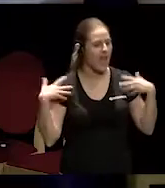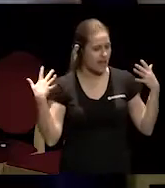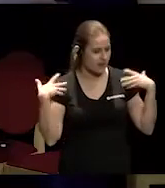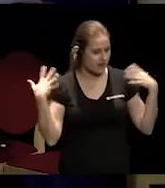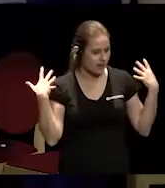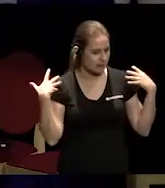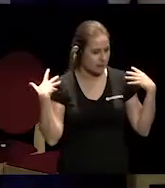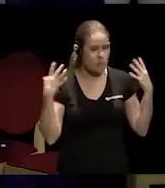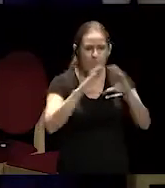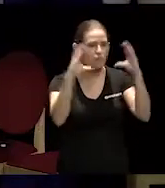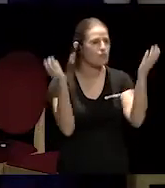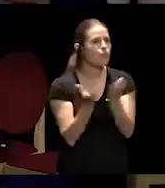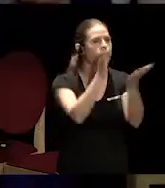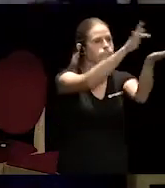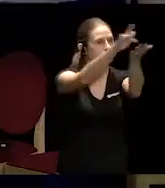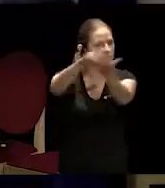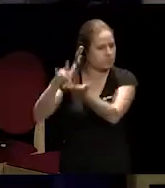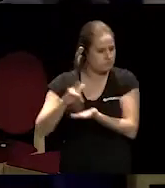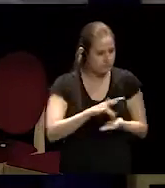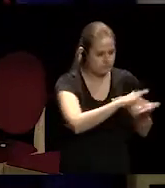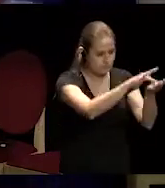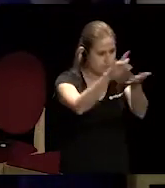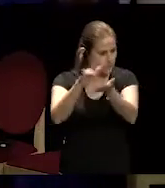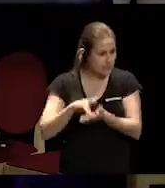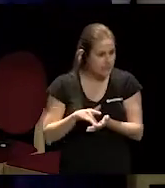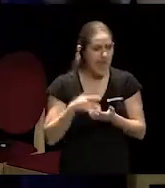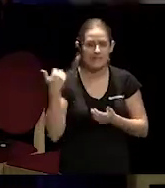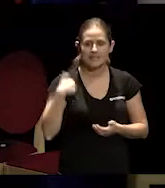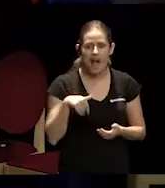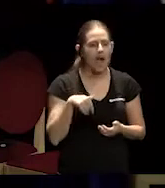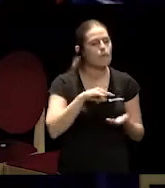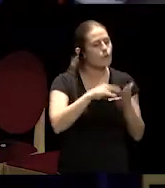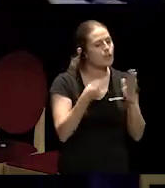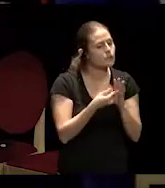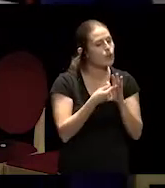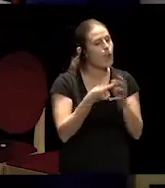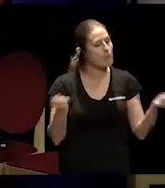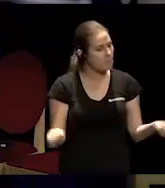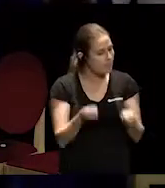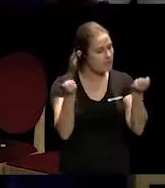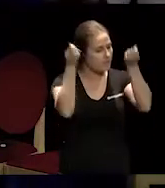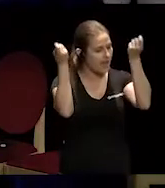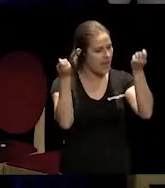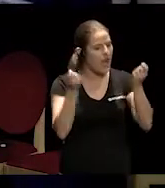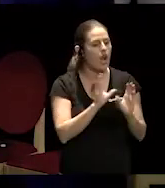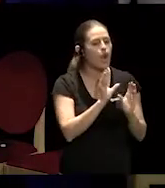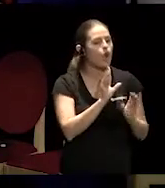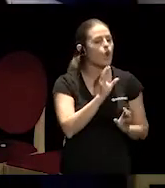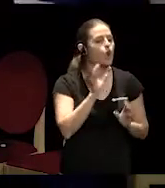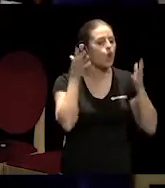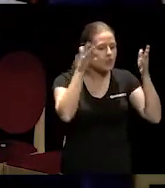el mundo. Se nos está financiando el proyecto por parte del Consejo